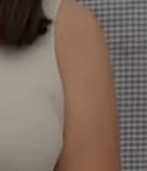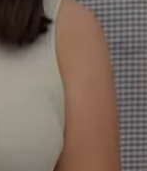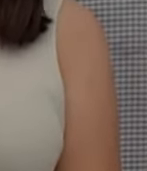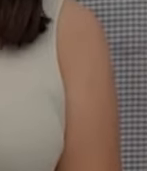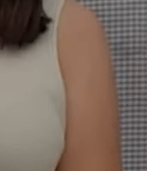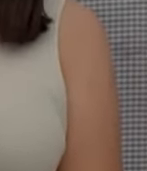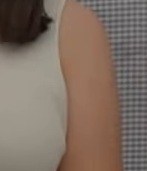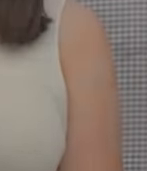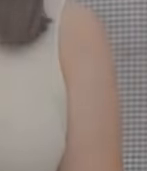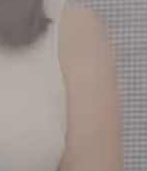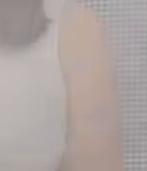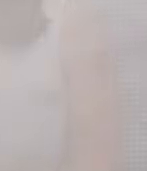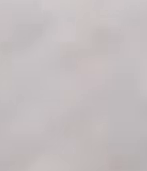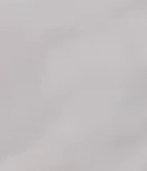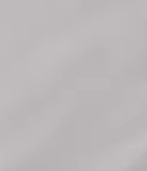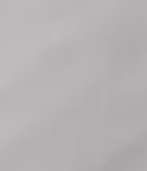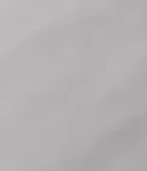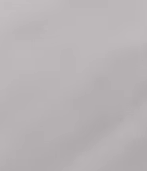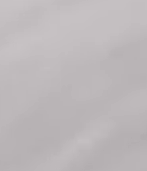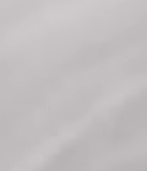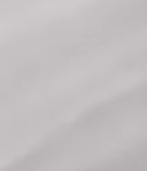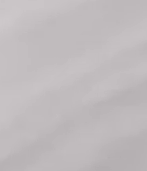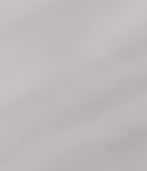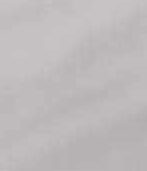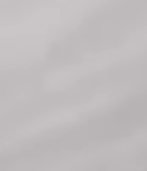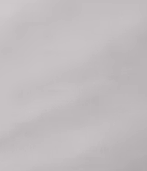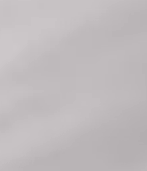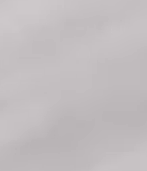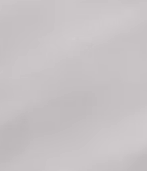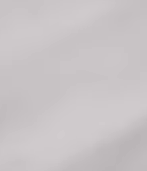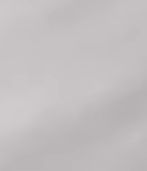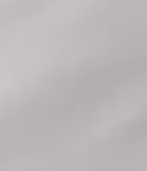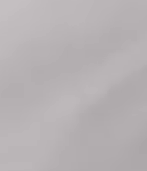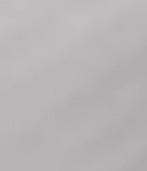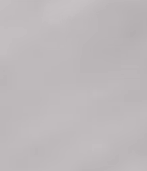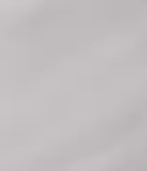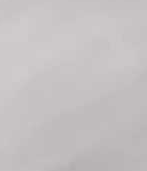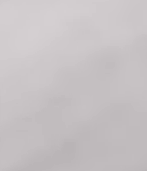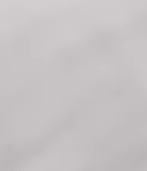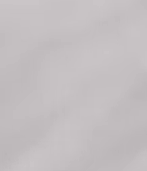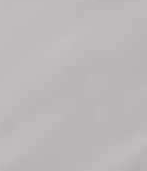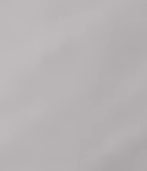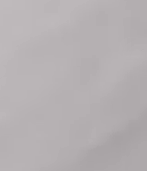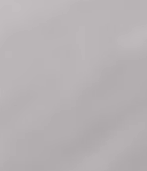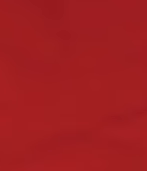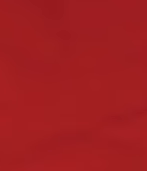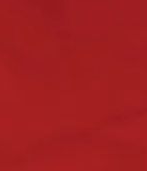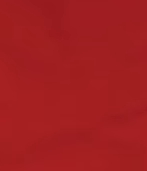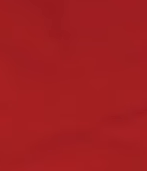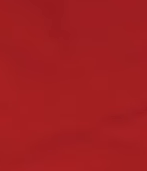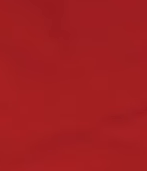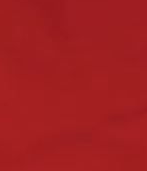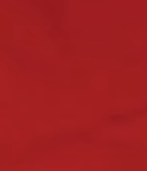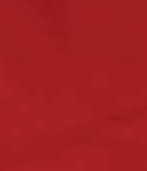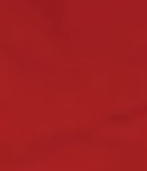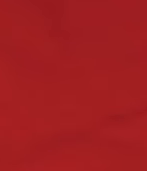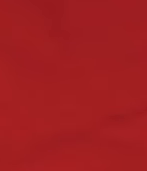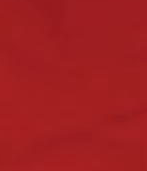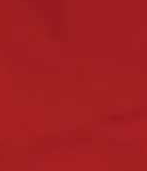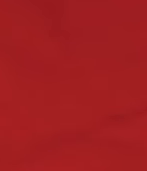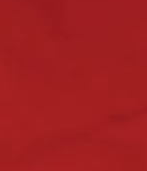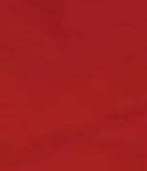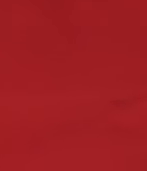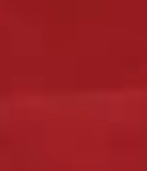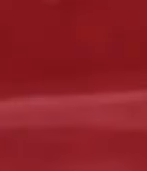resultados y amor al pueblo. Claudia Sheinbaum, presidenta, candidata de la coalición Sigamos Haciendo Historia, Morena. Habla